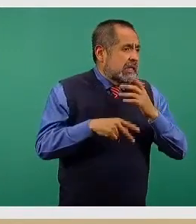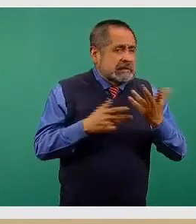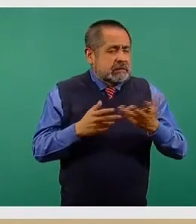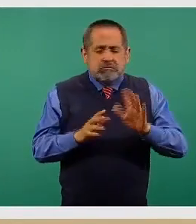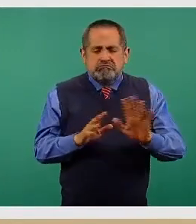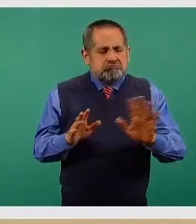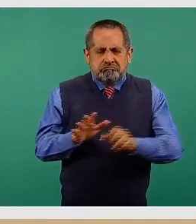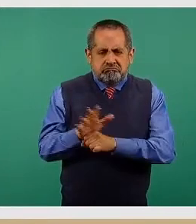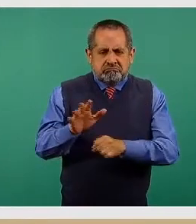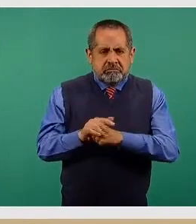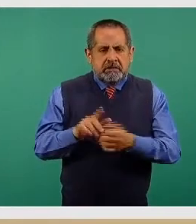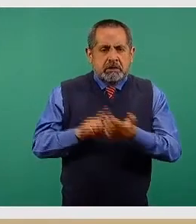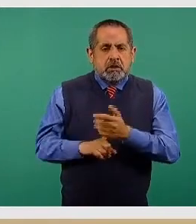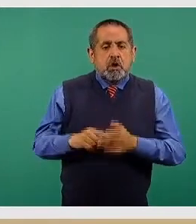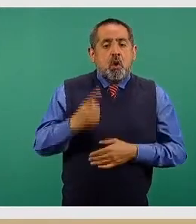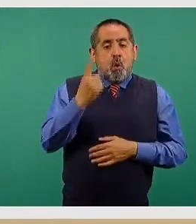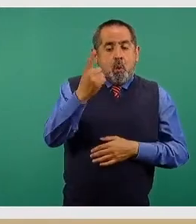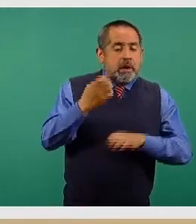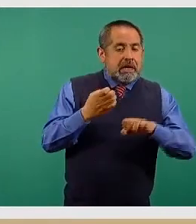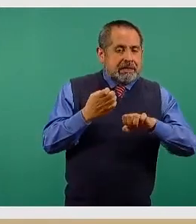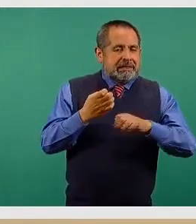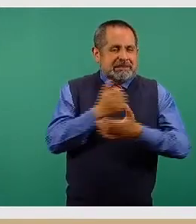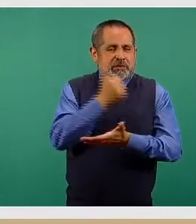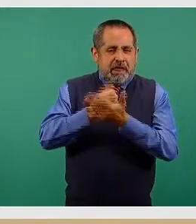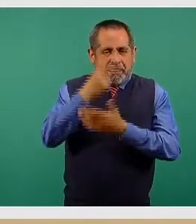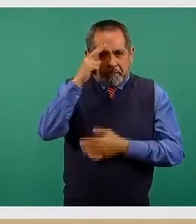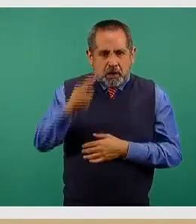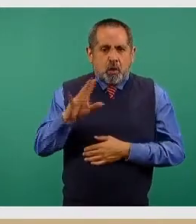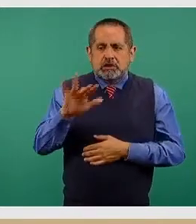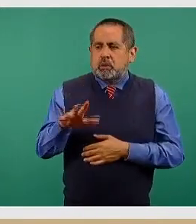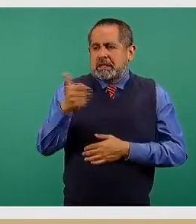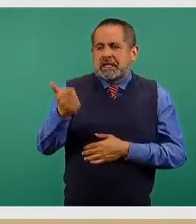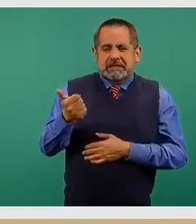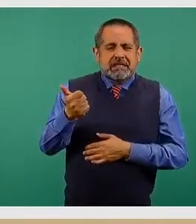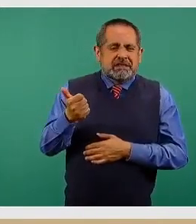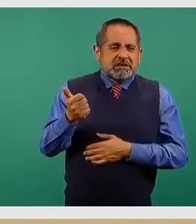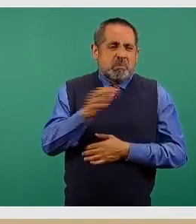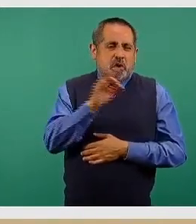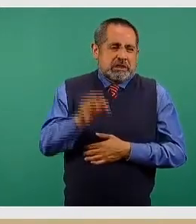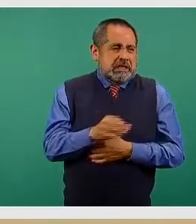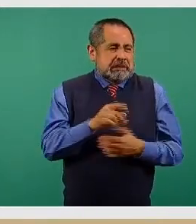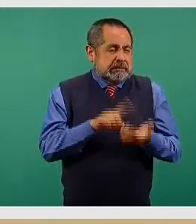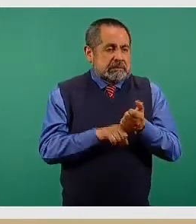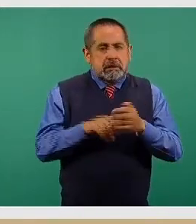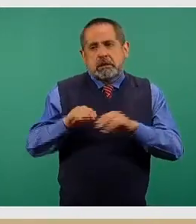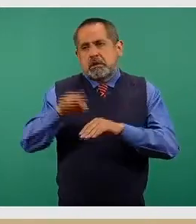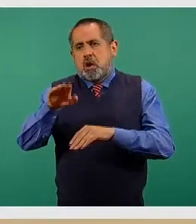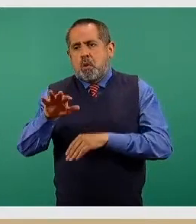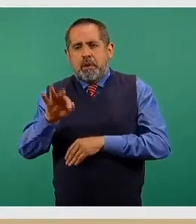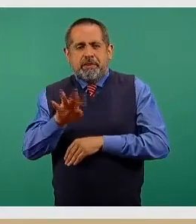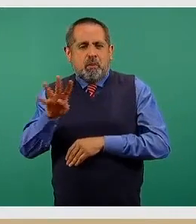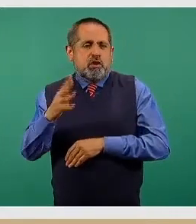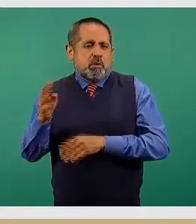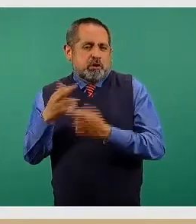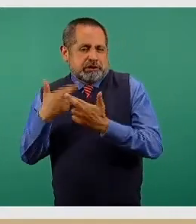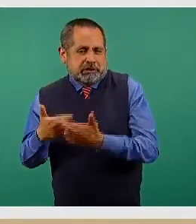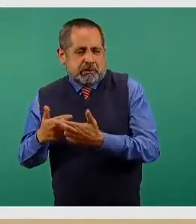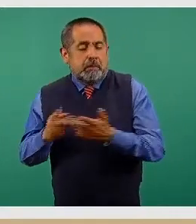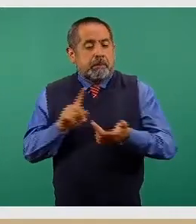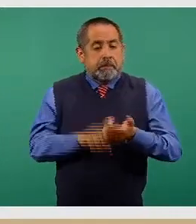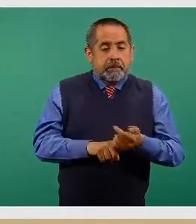y tenemos 31 entidades con menos de ocupación del 50%. La totalidad son 11.038 camas